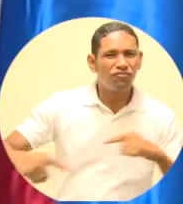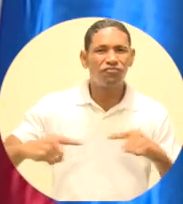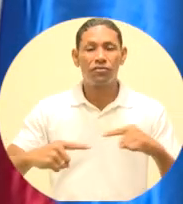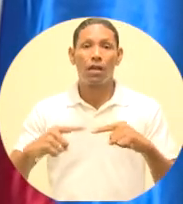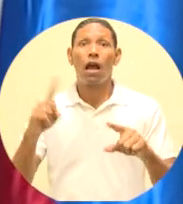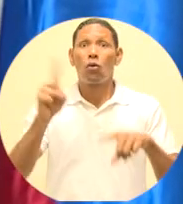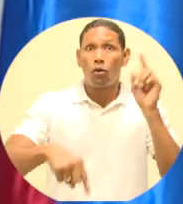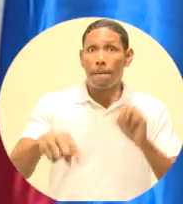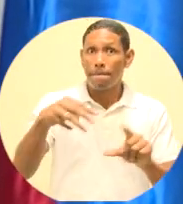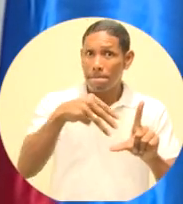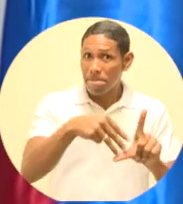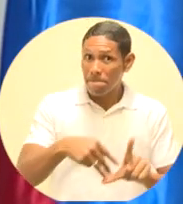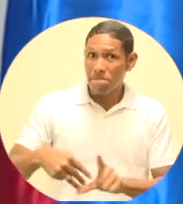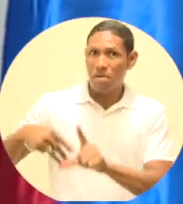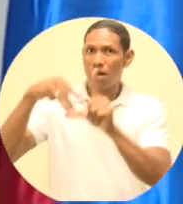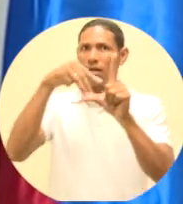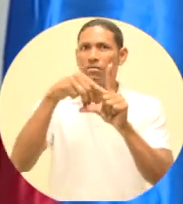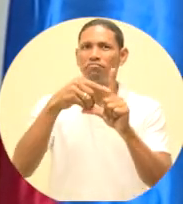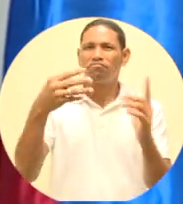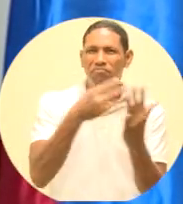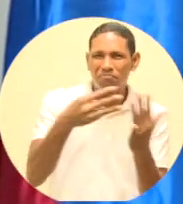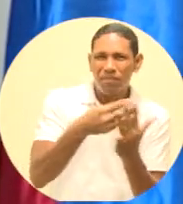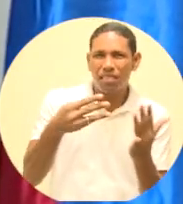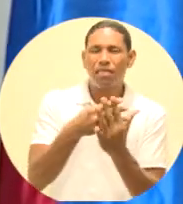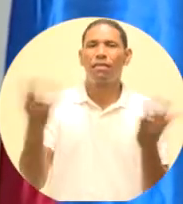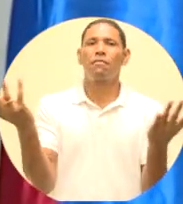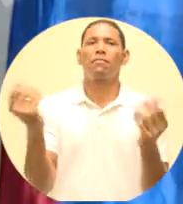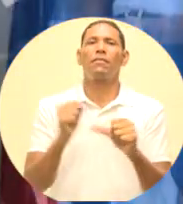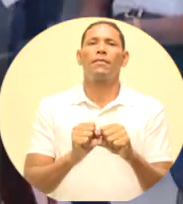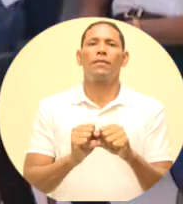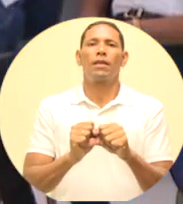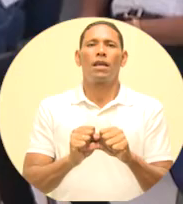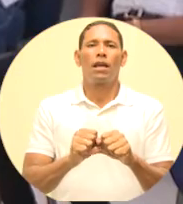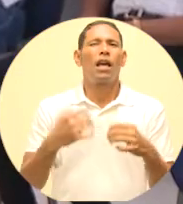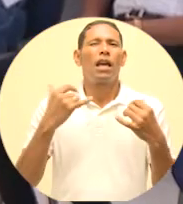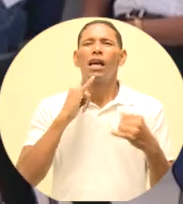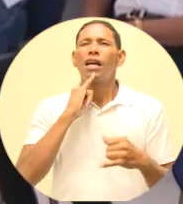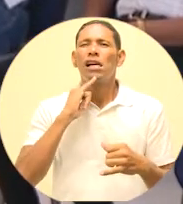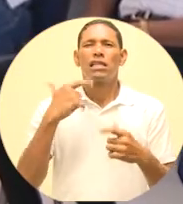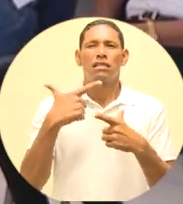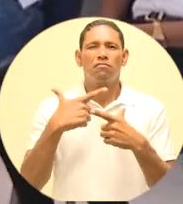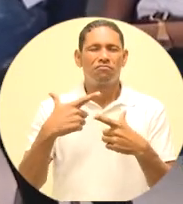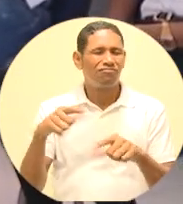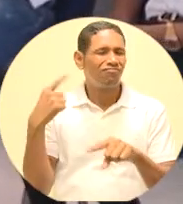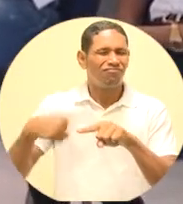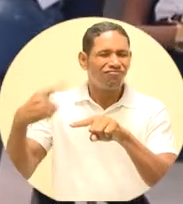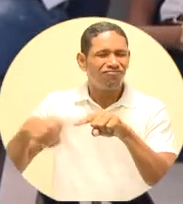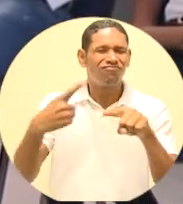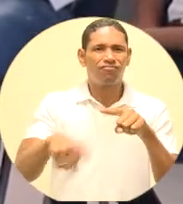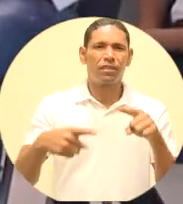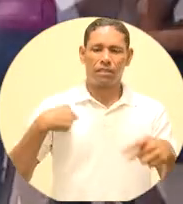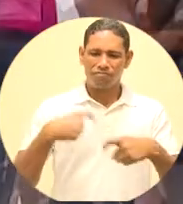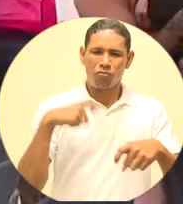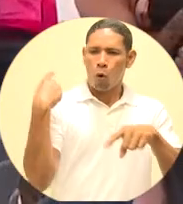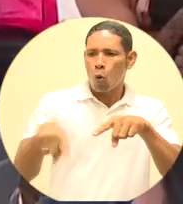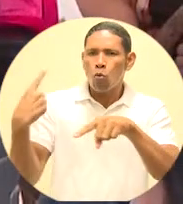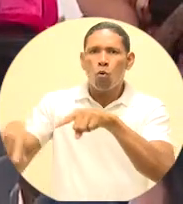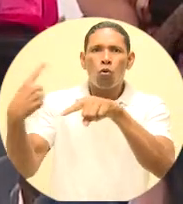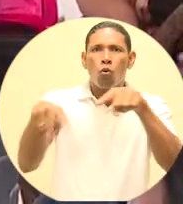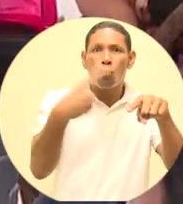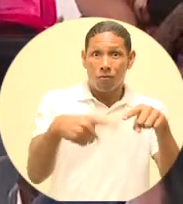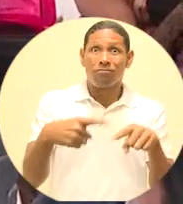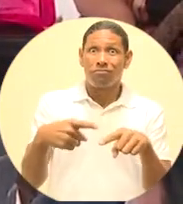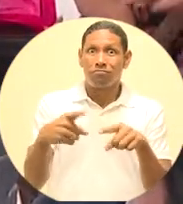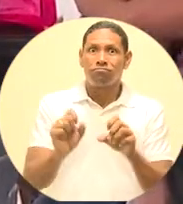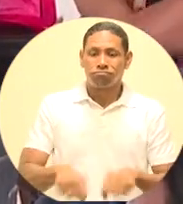de las maestrías en Matemáticas, en Naturales, en Lenguaje, y ojalá de las 10 nuevas licenciaturas, pues formen esa nueva generación de